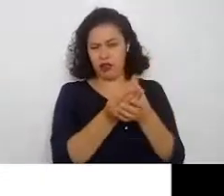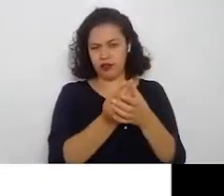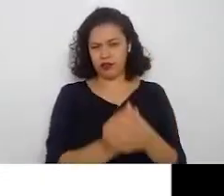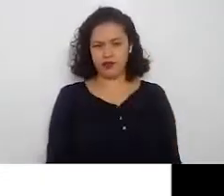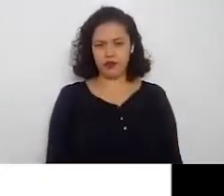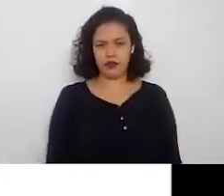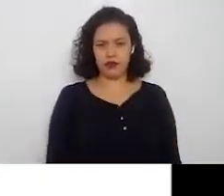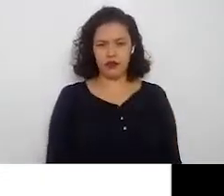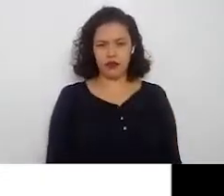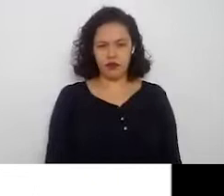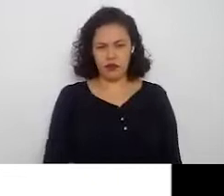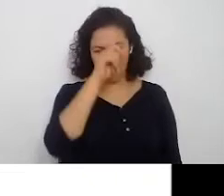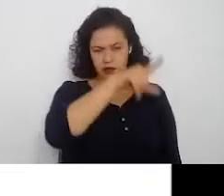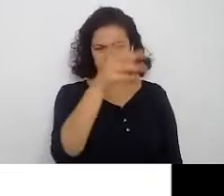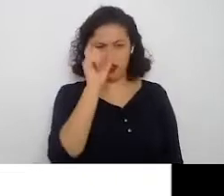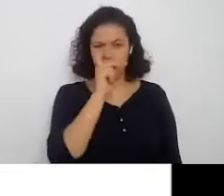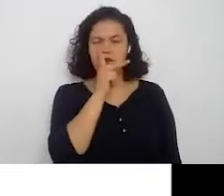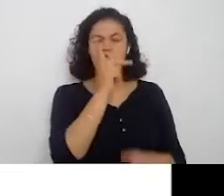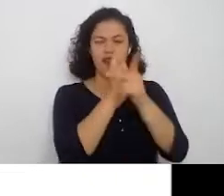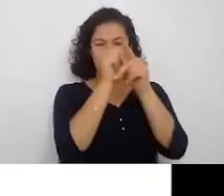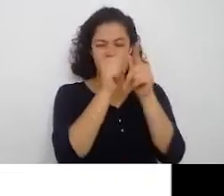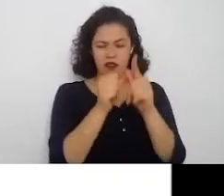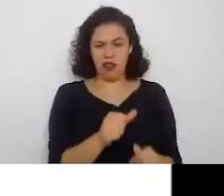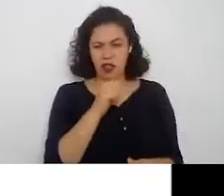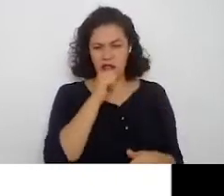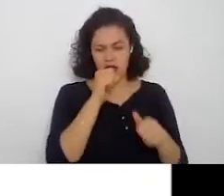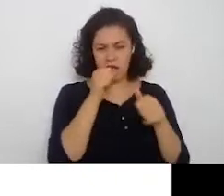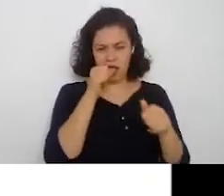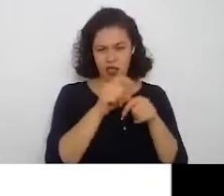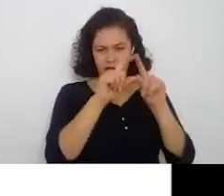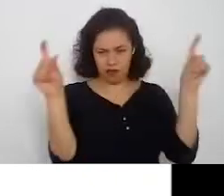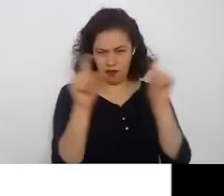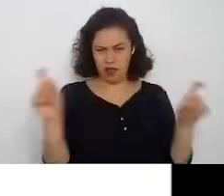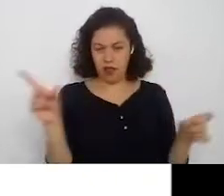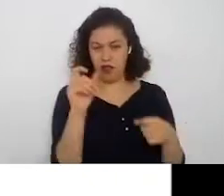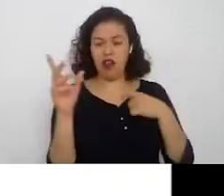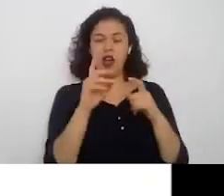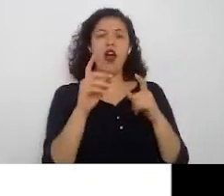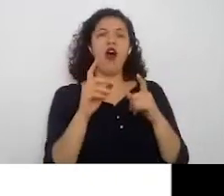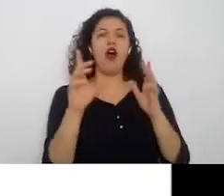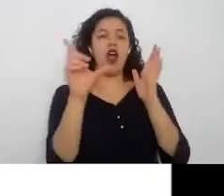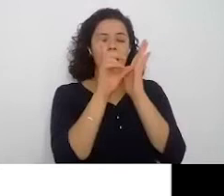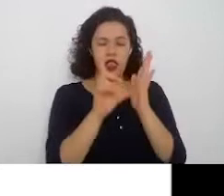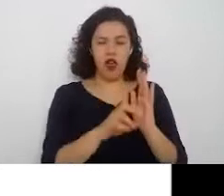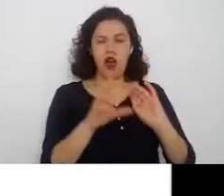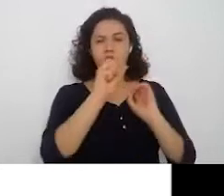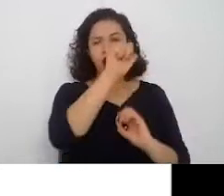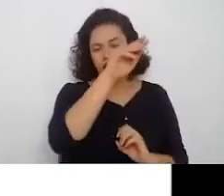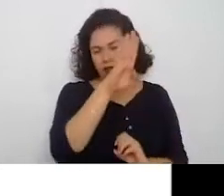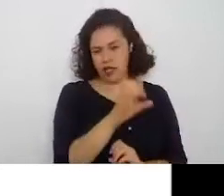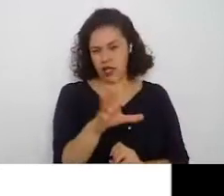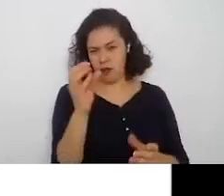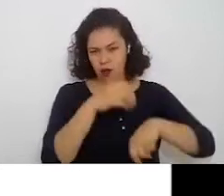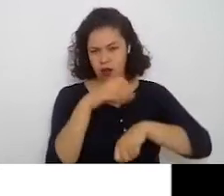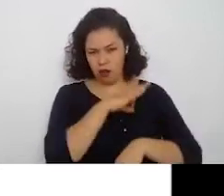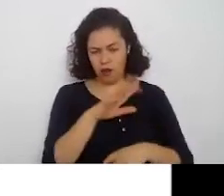la leyenda. Si ustedes tienen algunos otros capítulos, incisos, pueden dejarlo. La ley no